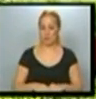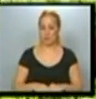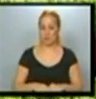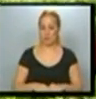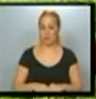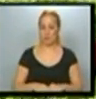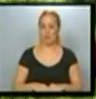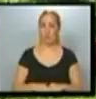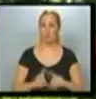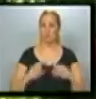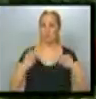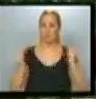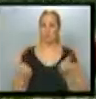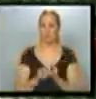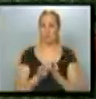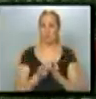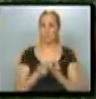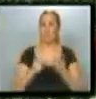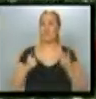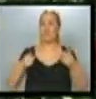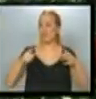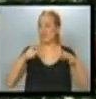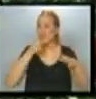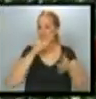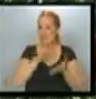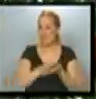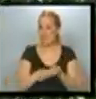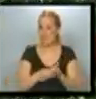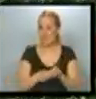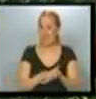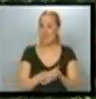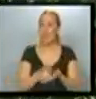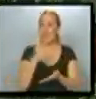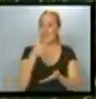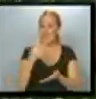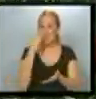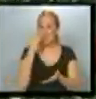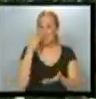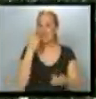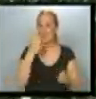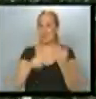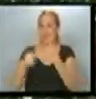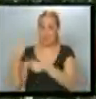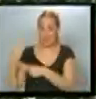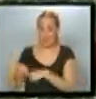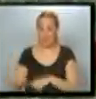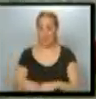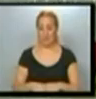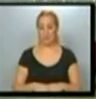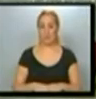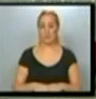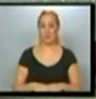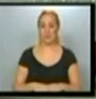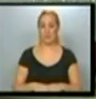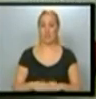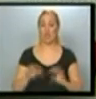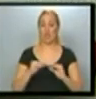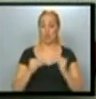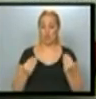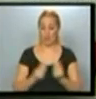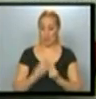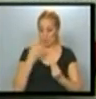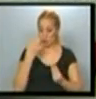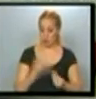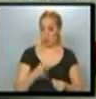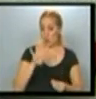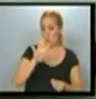Sus jaulas permanecen vacías. Se trata de 3 ejemplares tití pincel y un miriquina. En total son 4